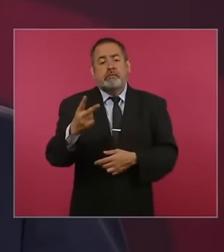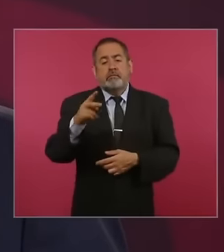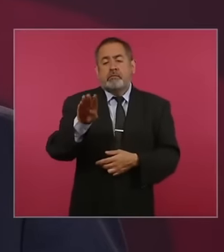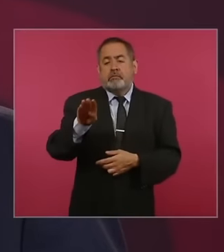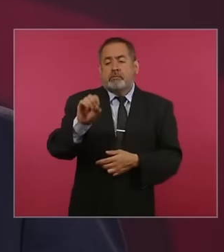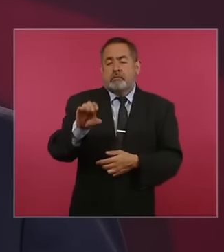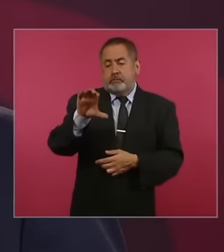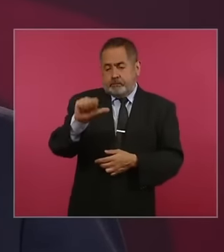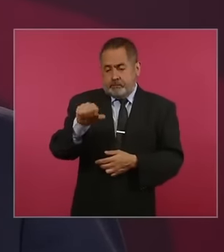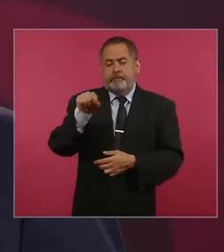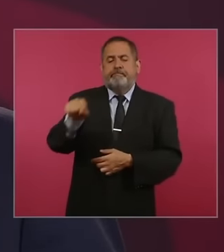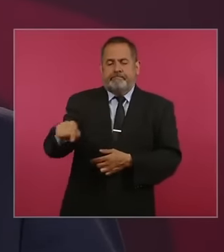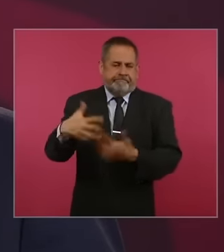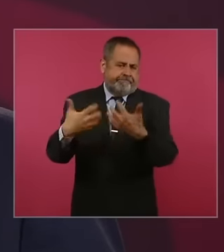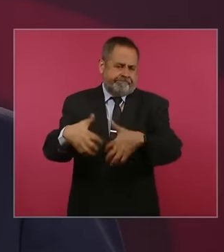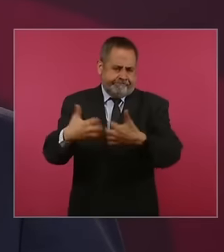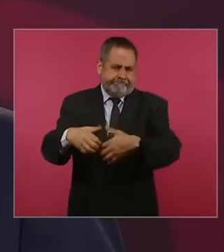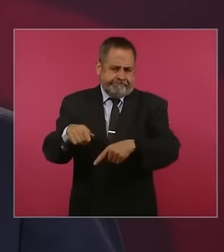pero